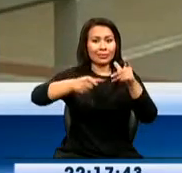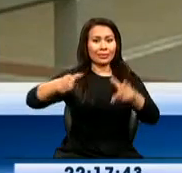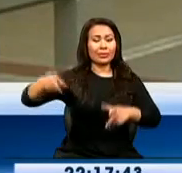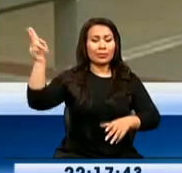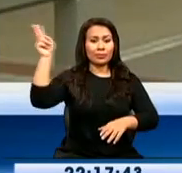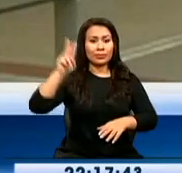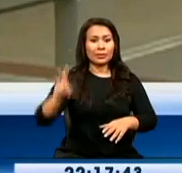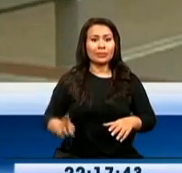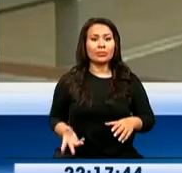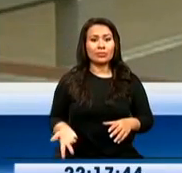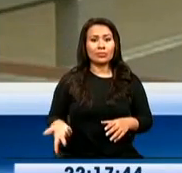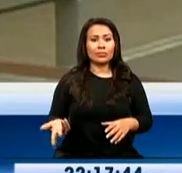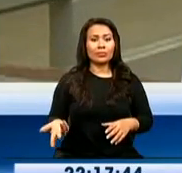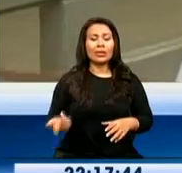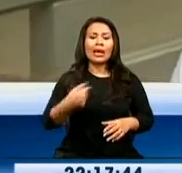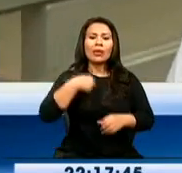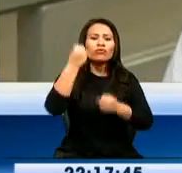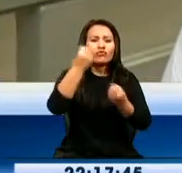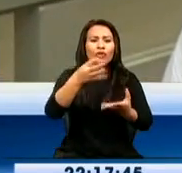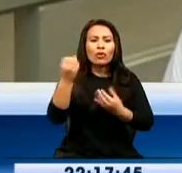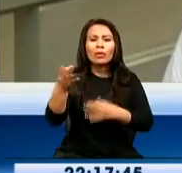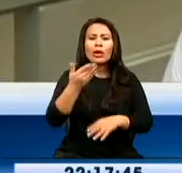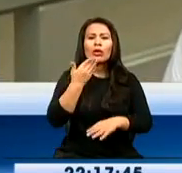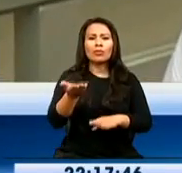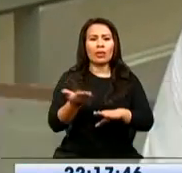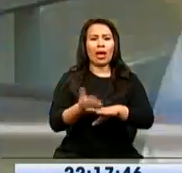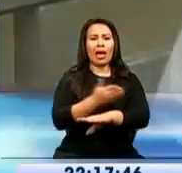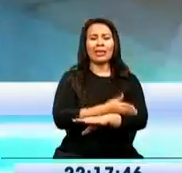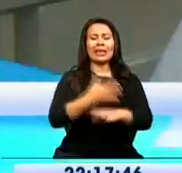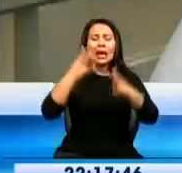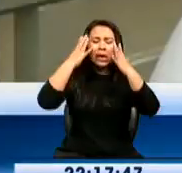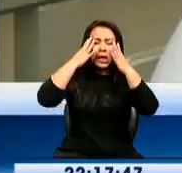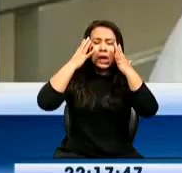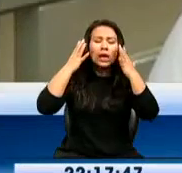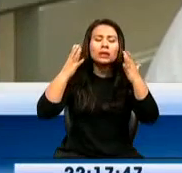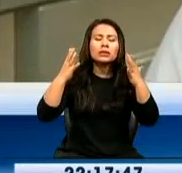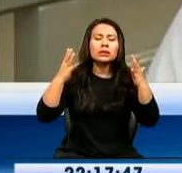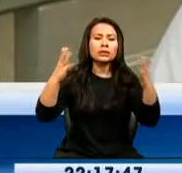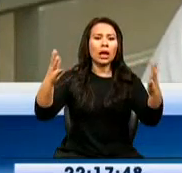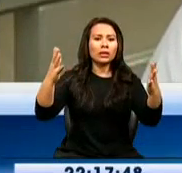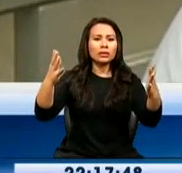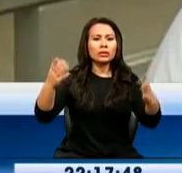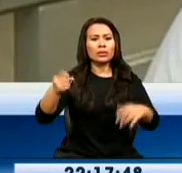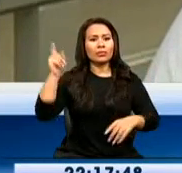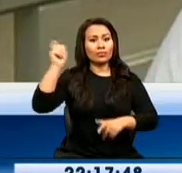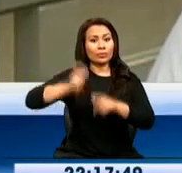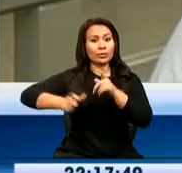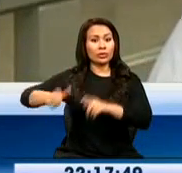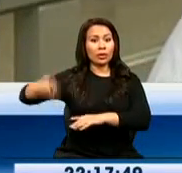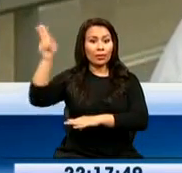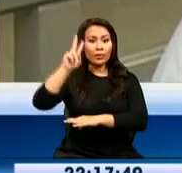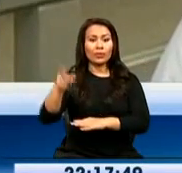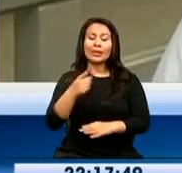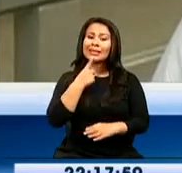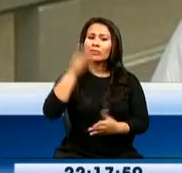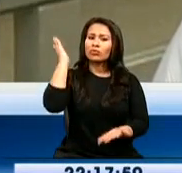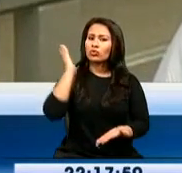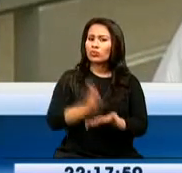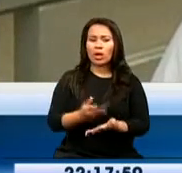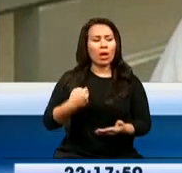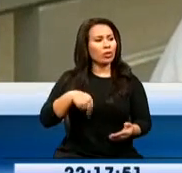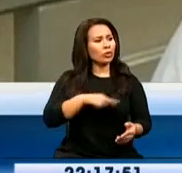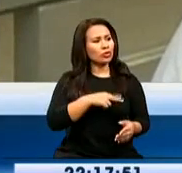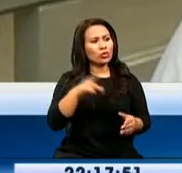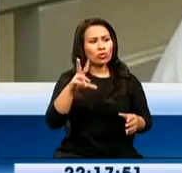es la crónica de una muerte anunciada. Es el cansancio que salió a la luz. El pueblo venezolano dijo un alto con las